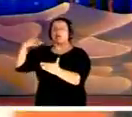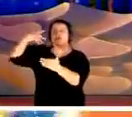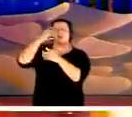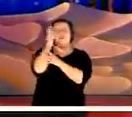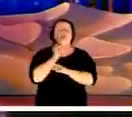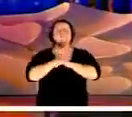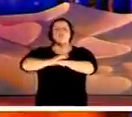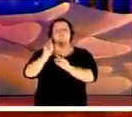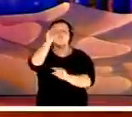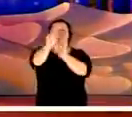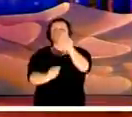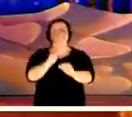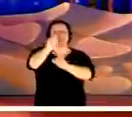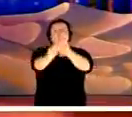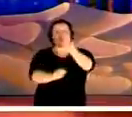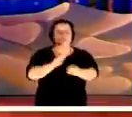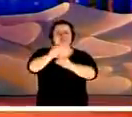mar.